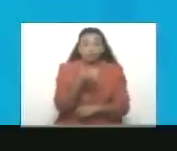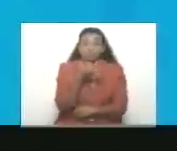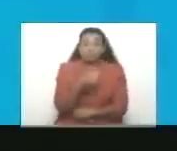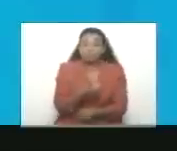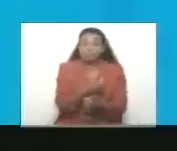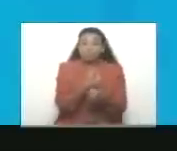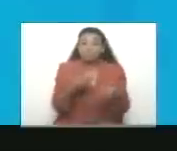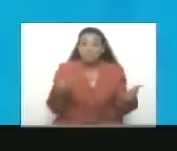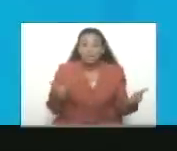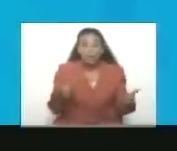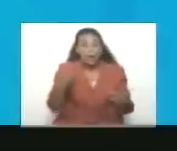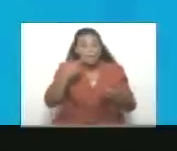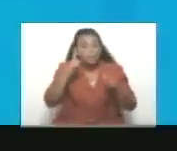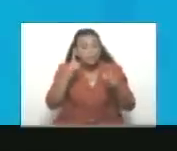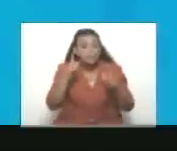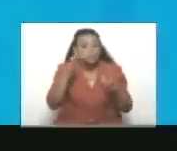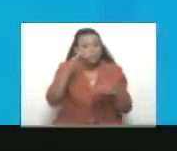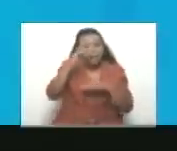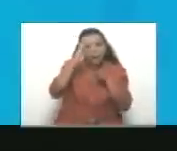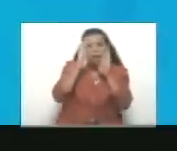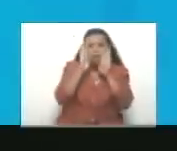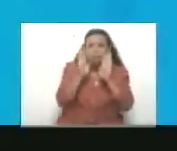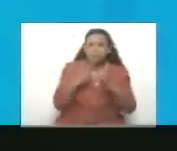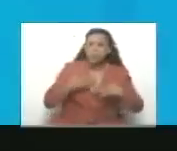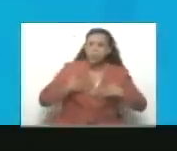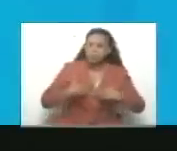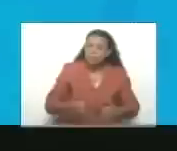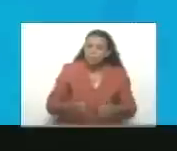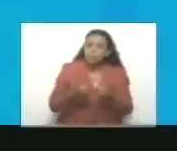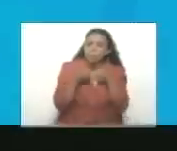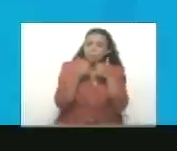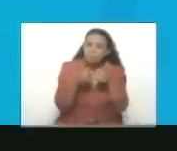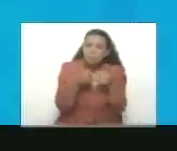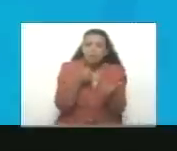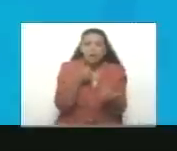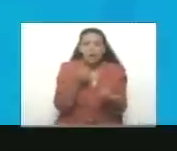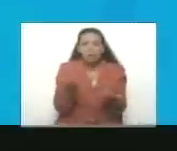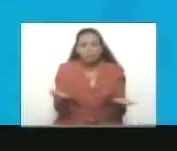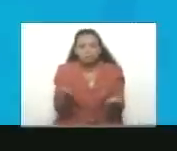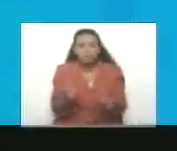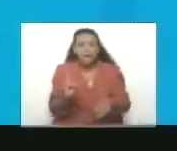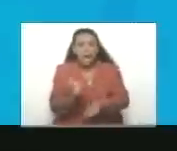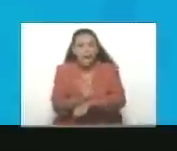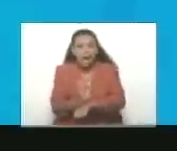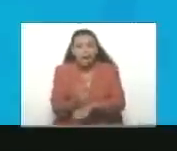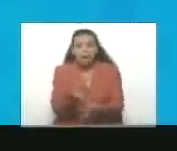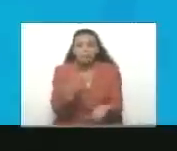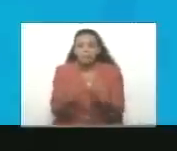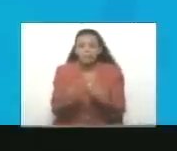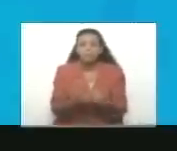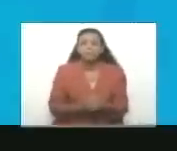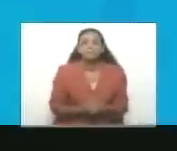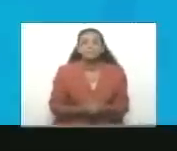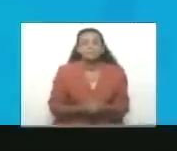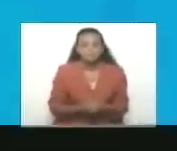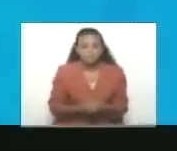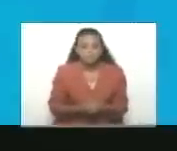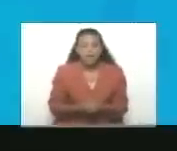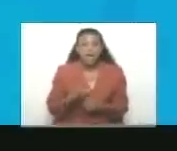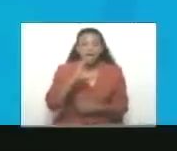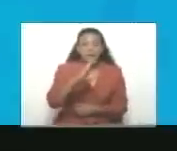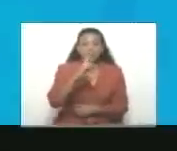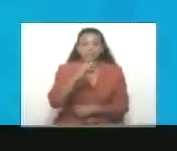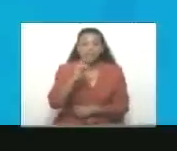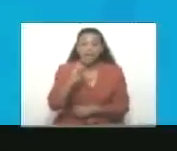que van a permitir realmente Una atención con mayor eficiencia y mayor eficacia Igualmente el cdi